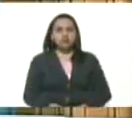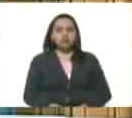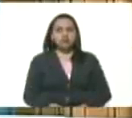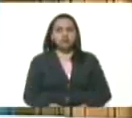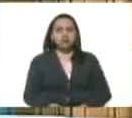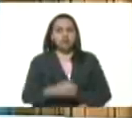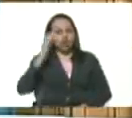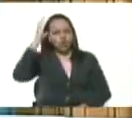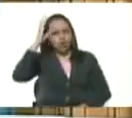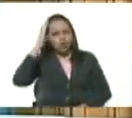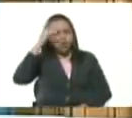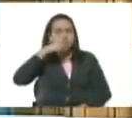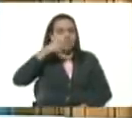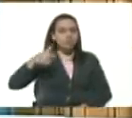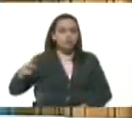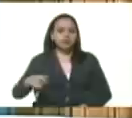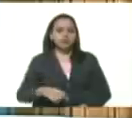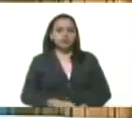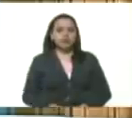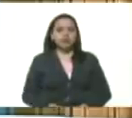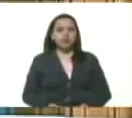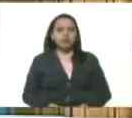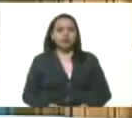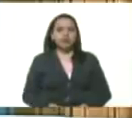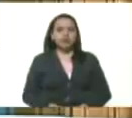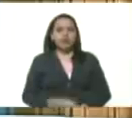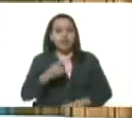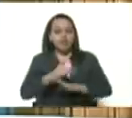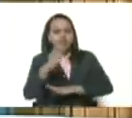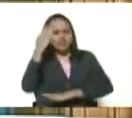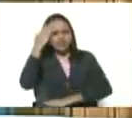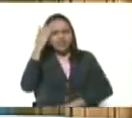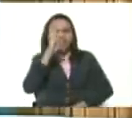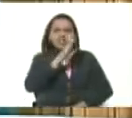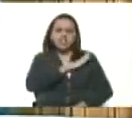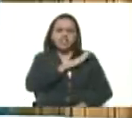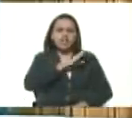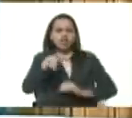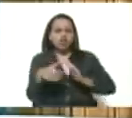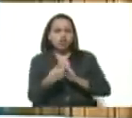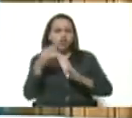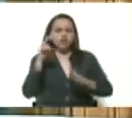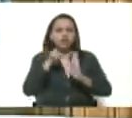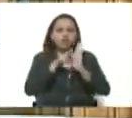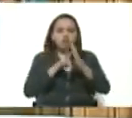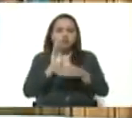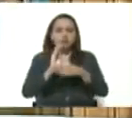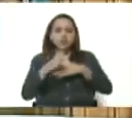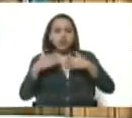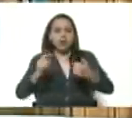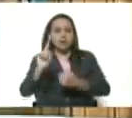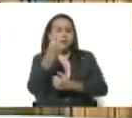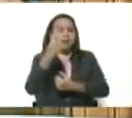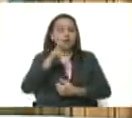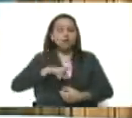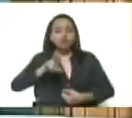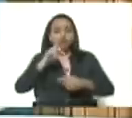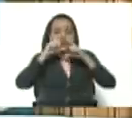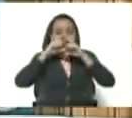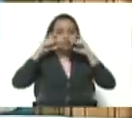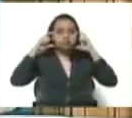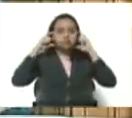decreto es la conciencia de un pueblo que debe saber que debe tener todas las medidas de precaución, la primera de todas las mascarillas.